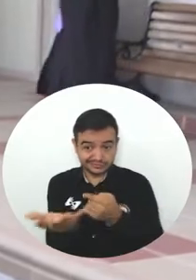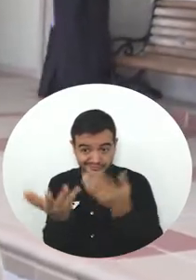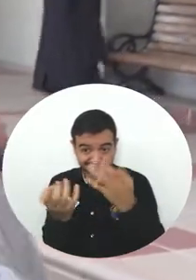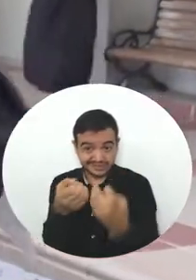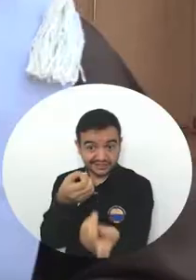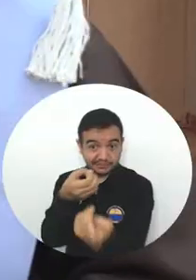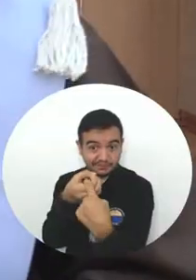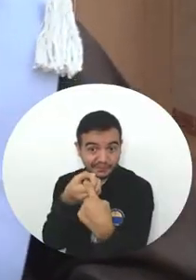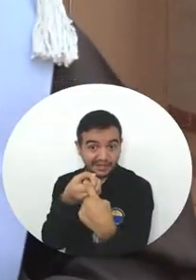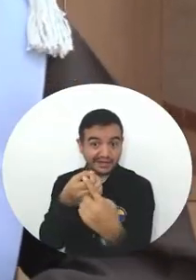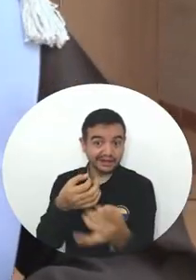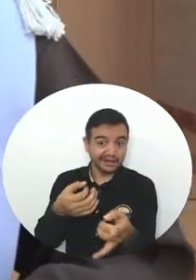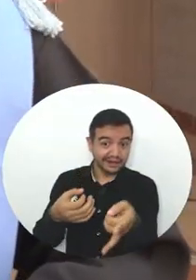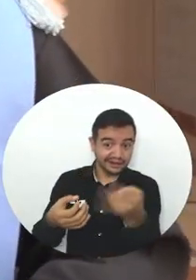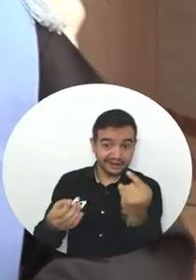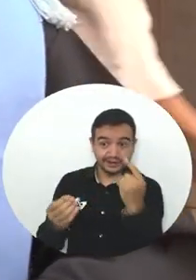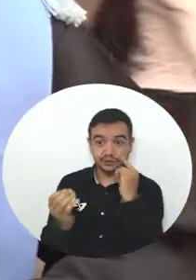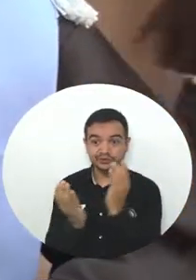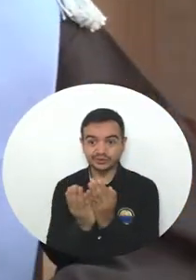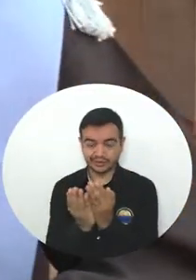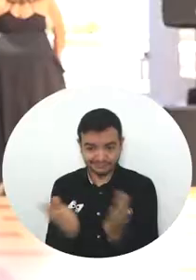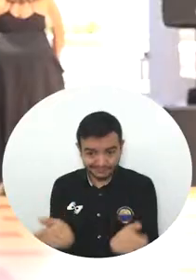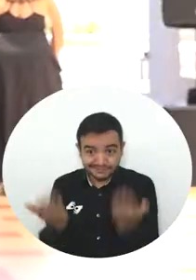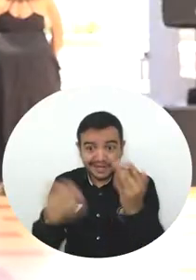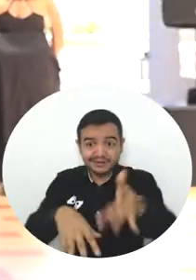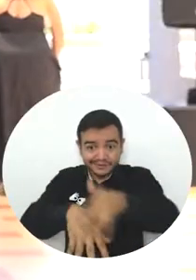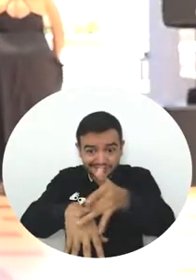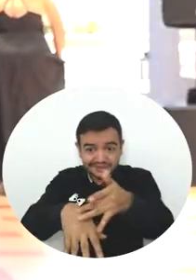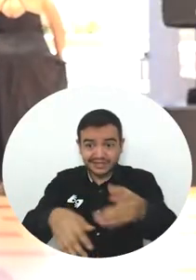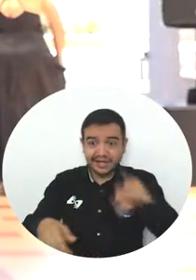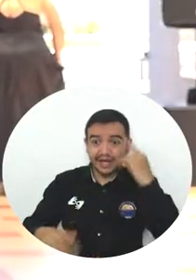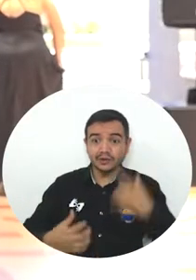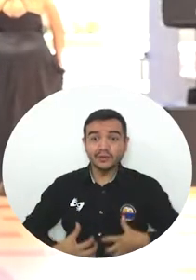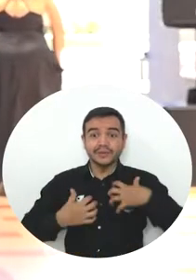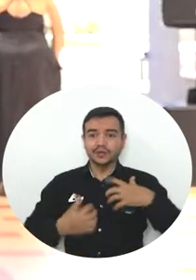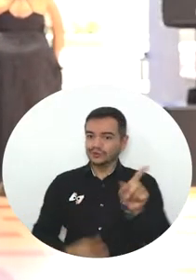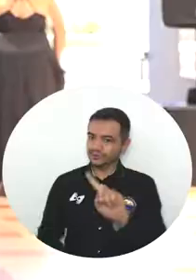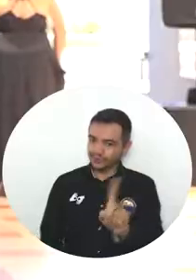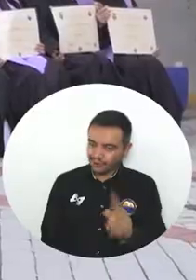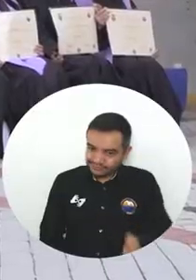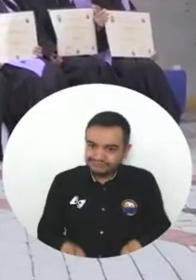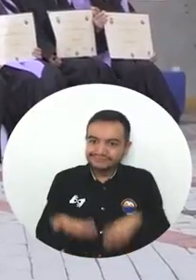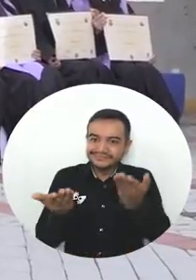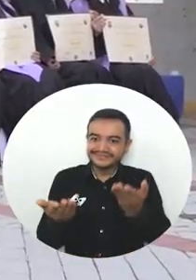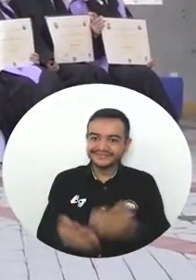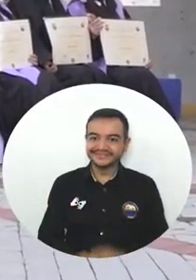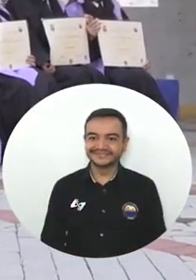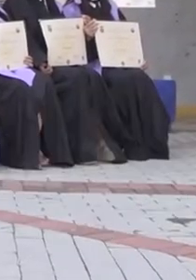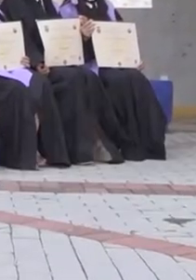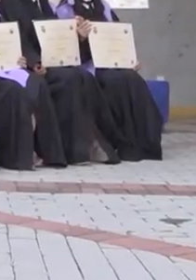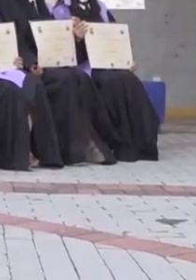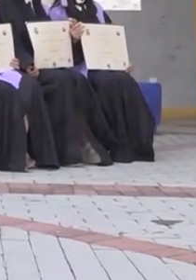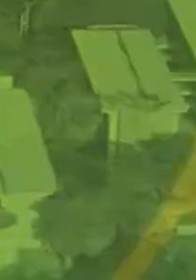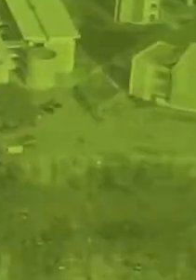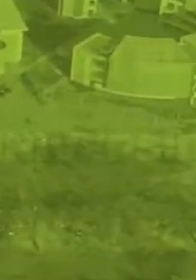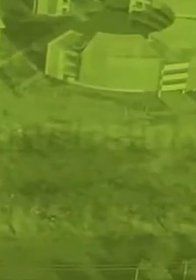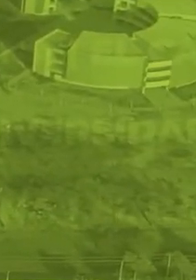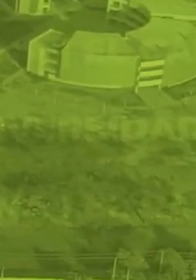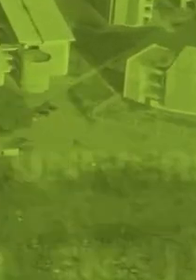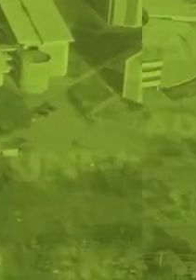momento ustedes deciden y estudiar, háganlo, no le den miedo a dar el paso.